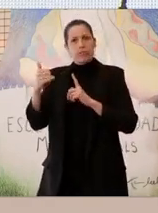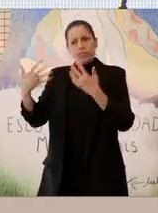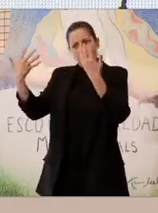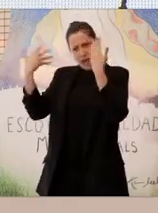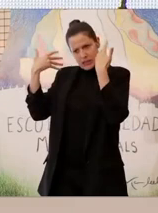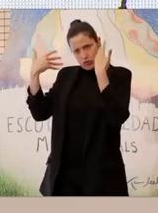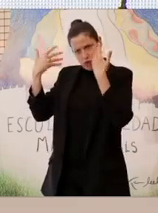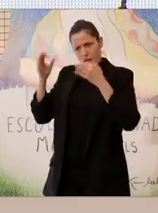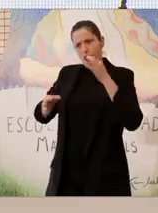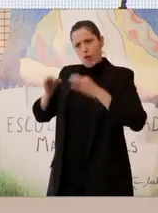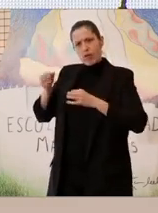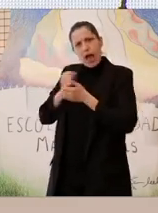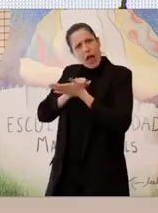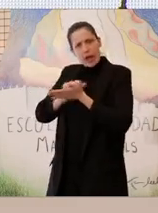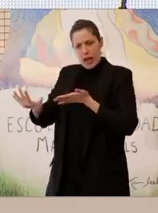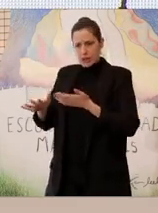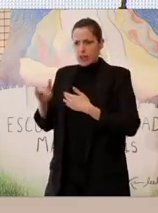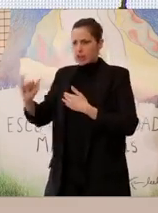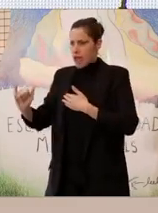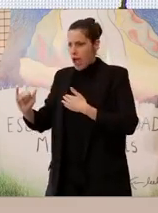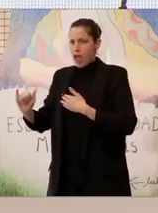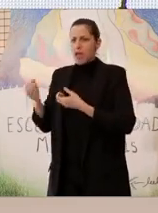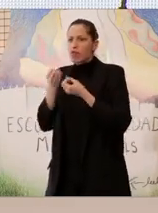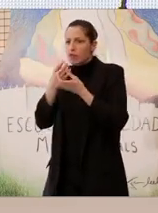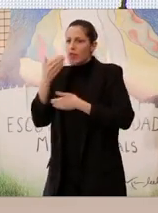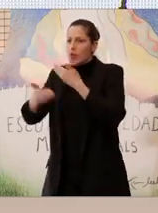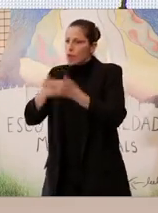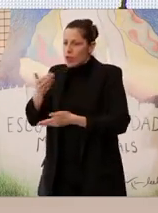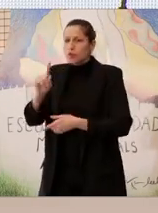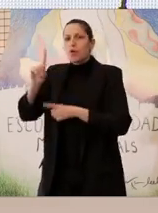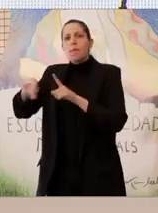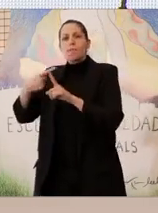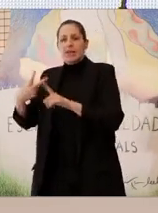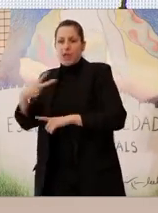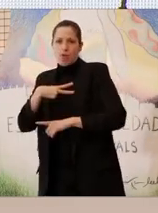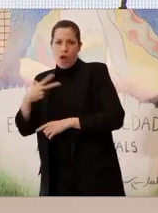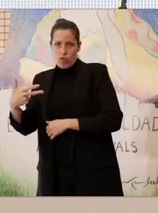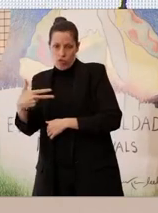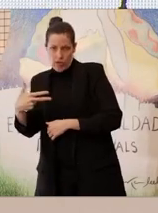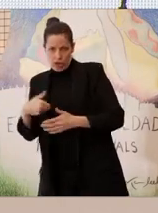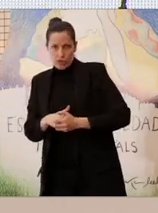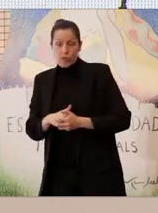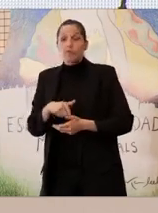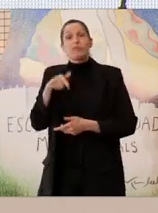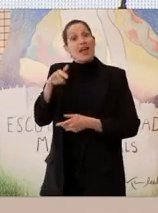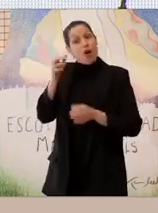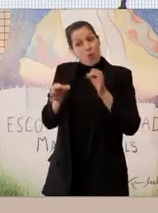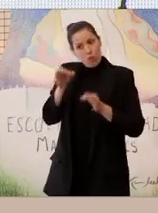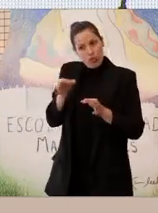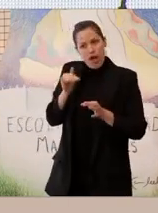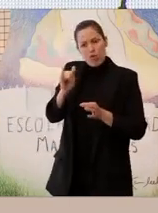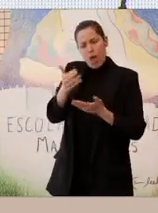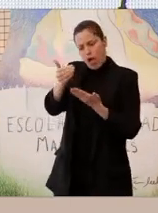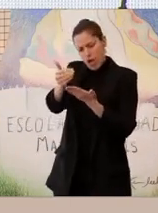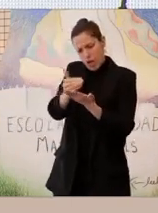una representación procesal y un abogado. El abogado accede al expediente íntegro del juzgado y en el juzgado figuran los antecedentes